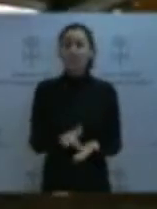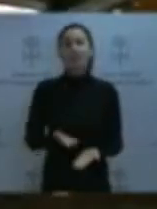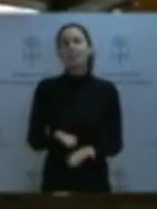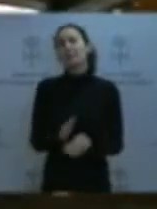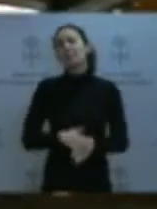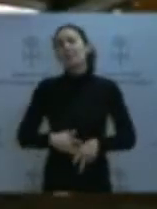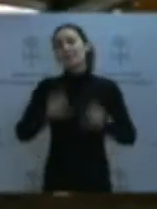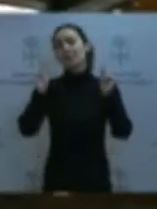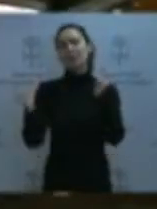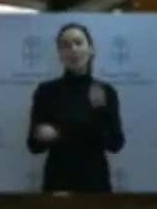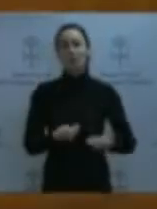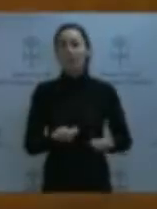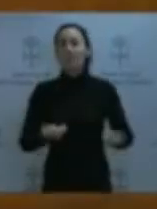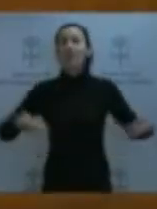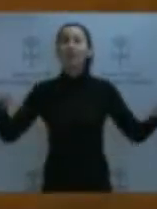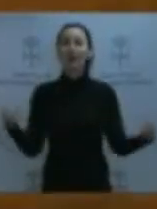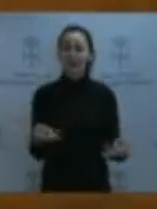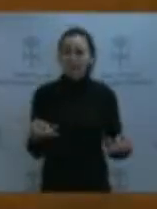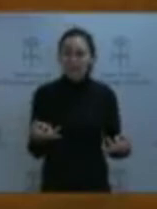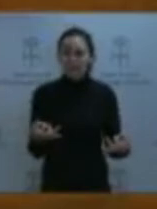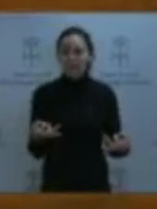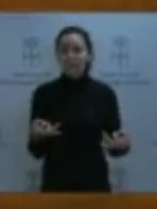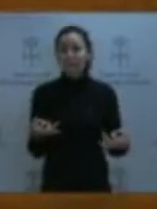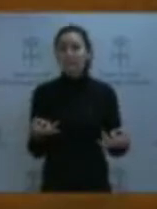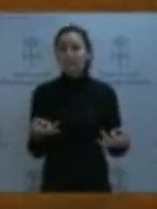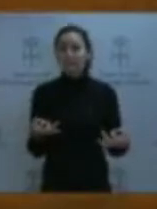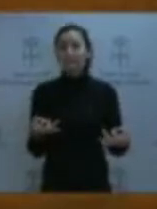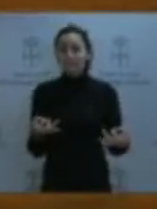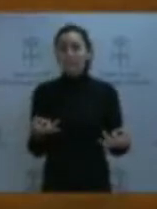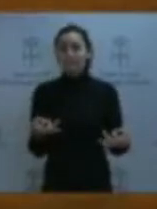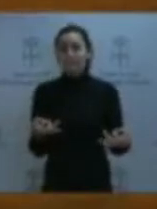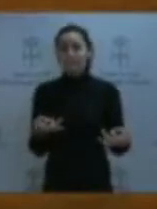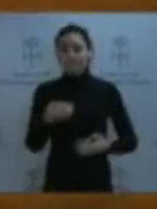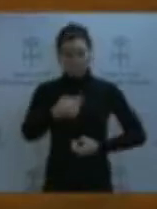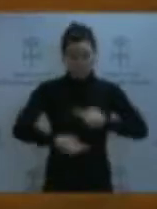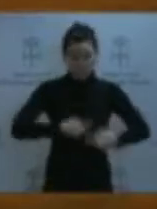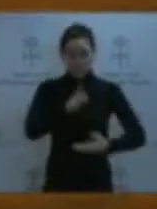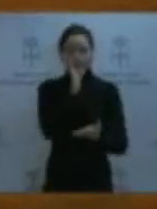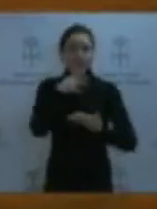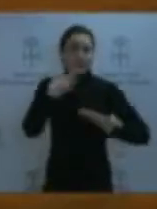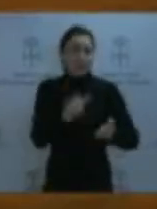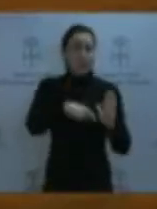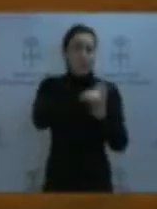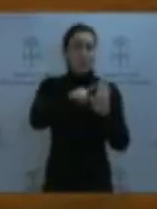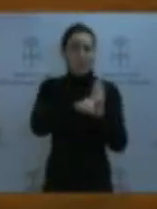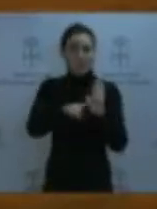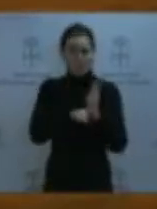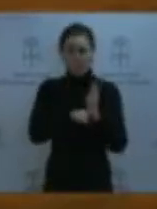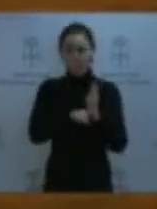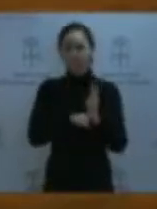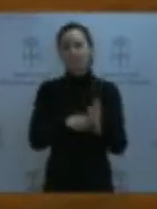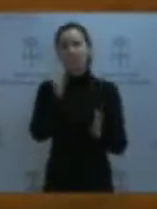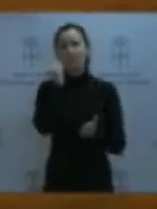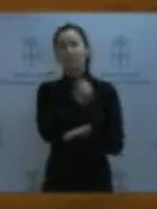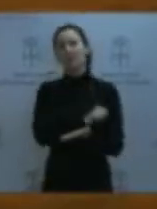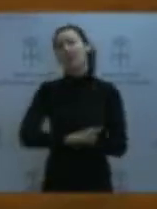de la negociación es que por lo menos el gesto sea el de que a las familias actualmente inscritas el coste